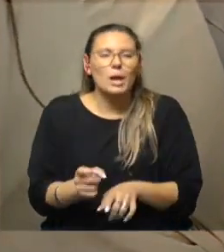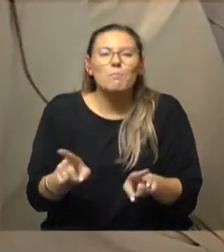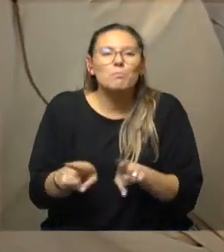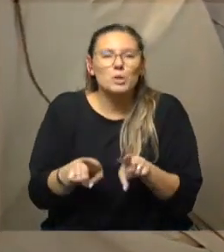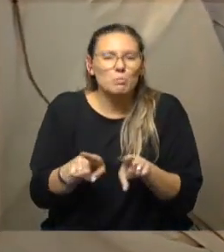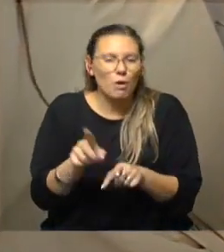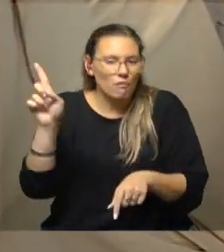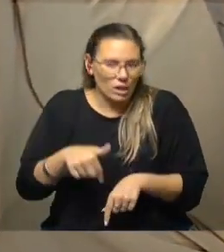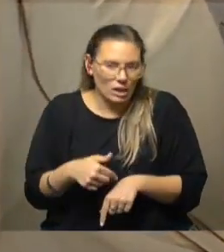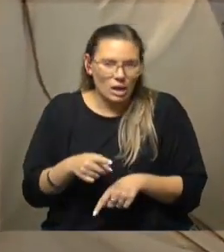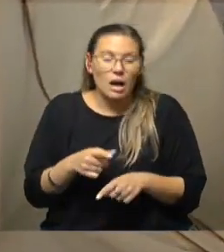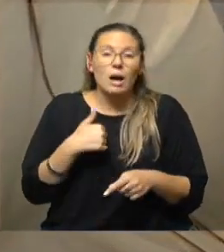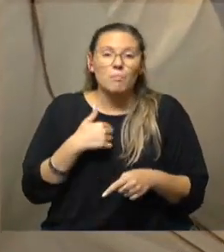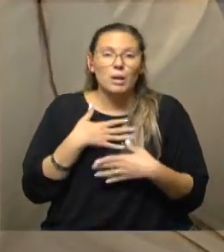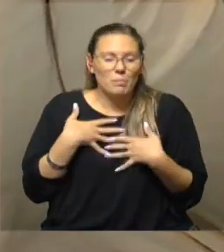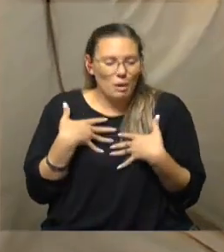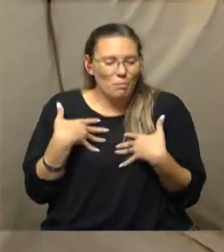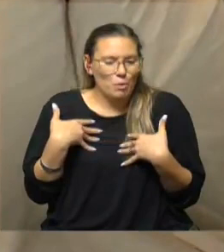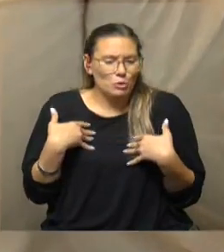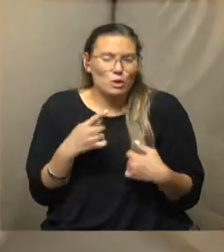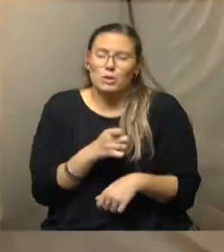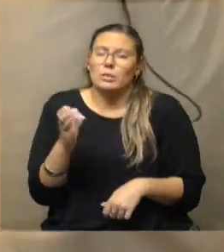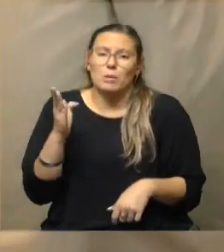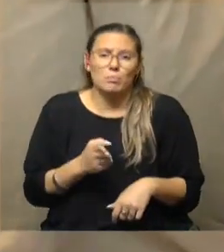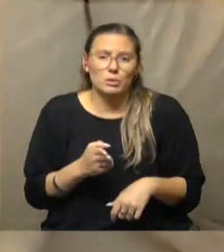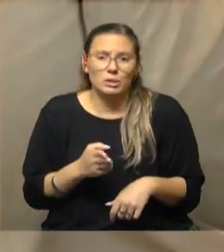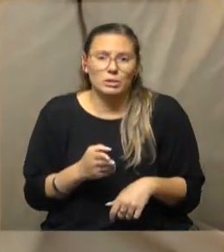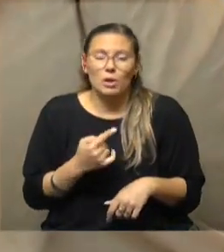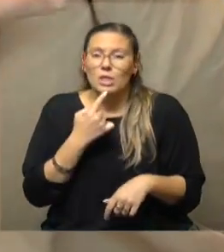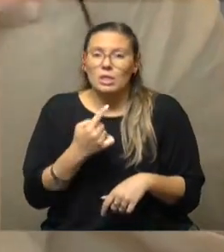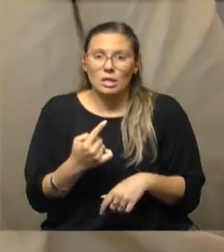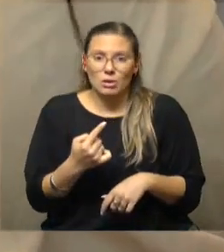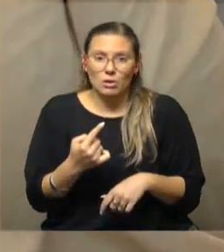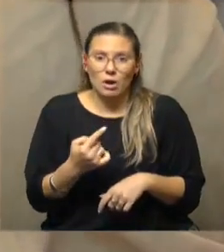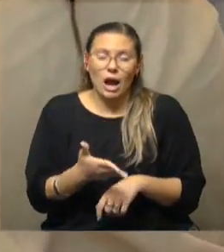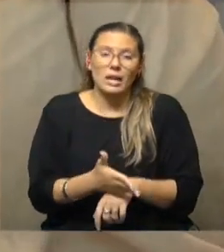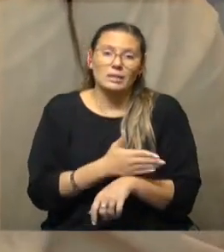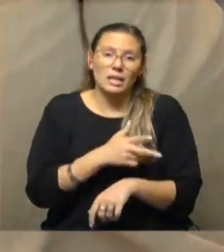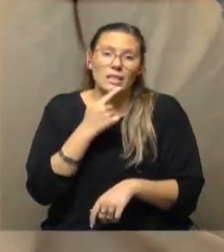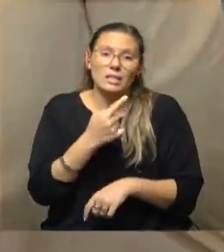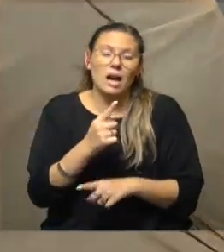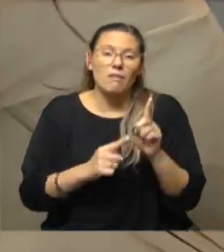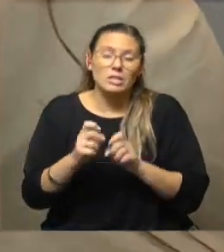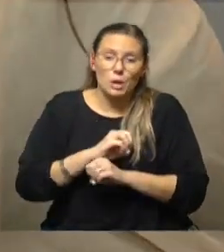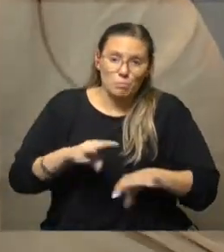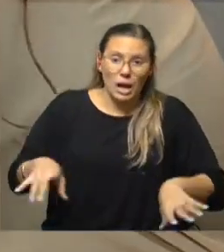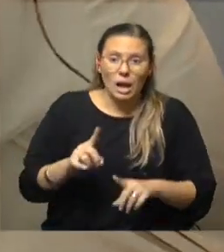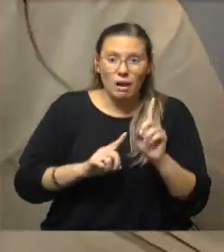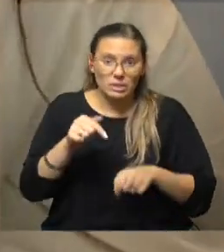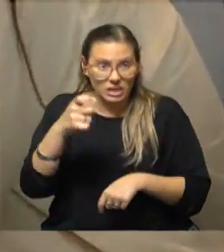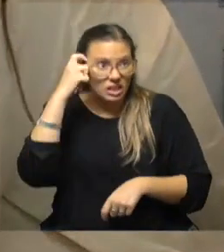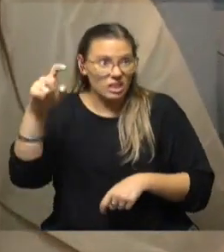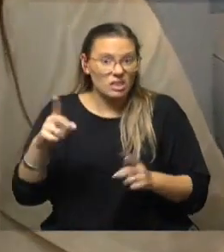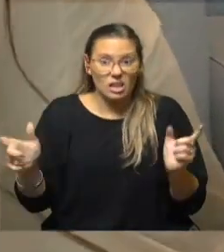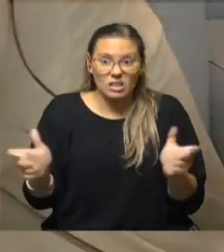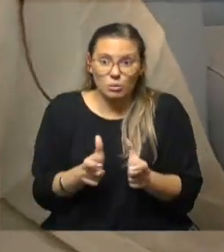mí es un territorio de la emoción absoluta. Y cuando ha dicho que antes decía que a veces sale mal, es porque a veces estos inventos de